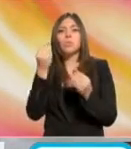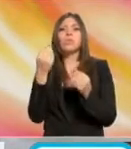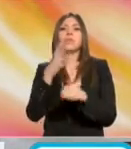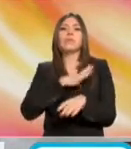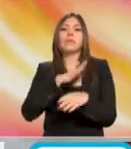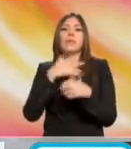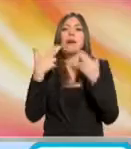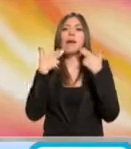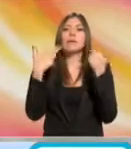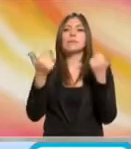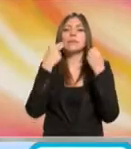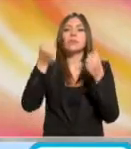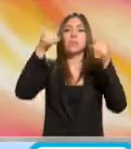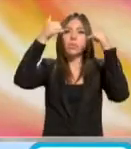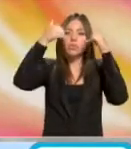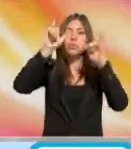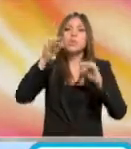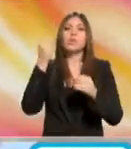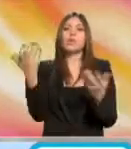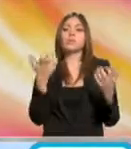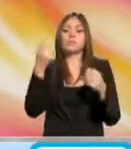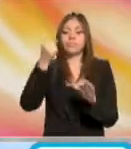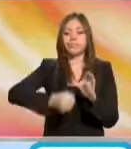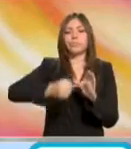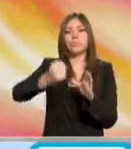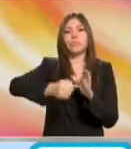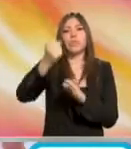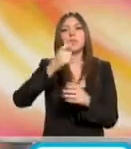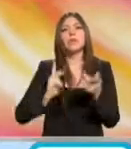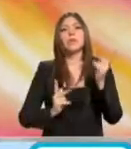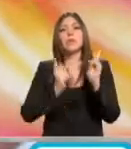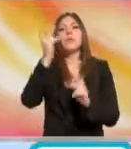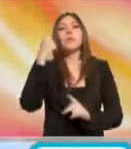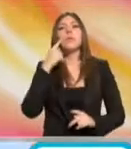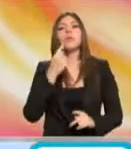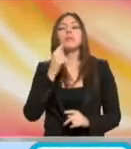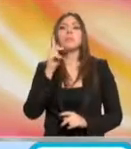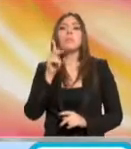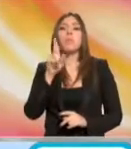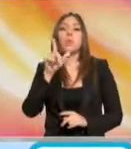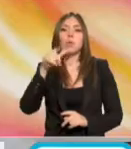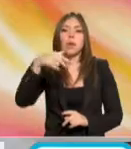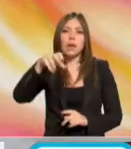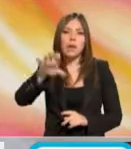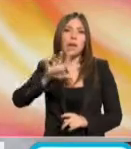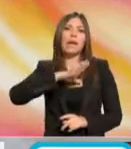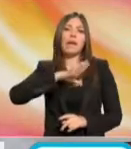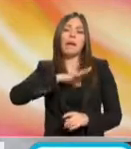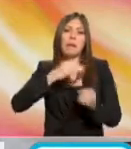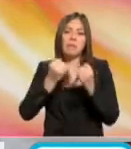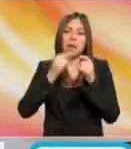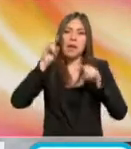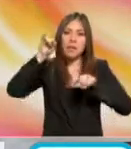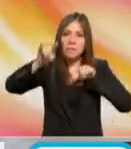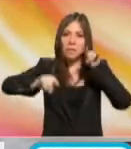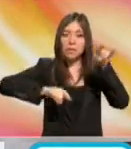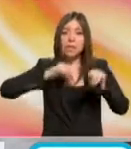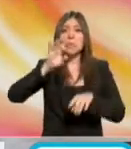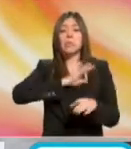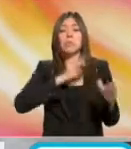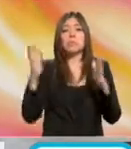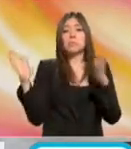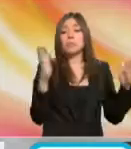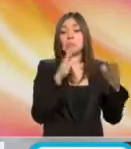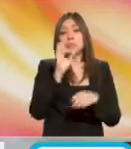pulqueras. Entonces es una zona muy aficionada a los toros. Sí. Hay, Ok. por supuesto, feria, Sí. entonces podemos ir en esa fecha o podemos